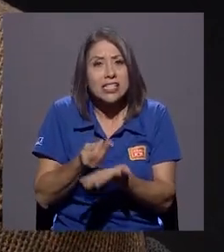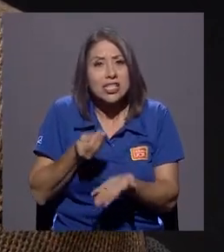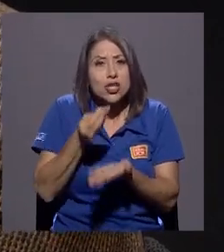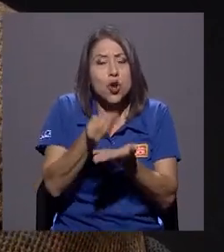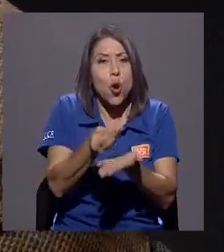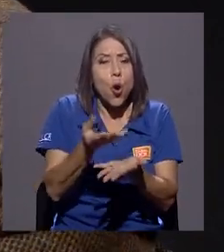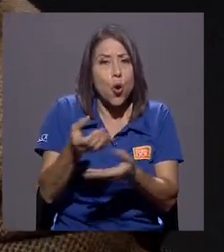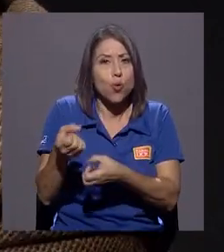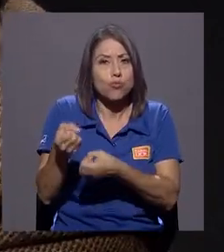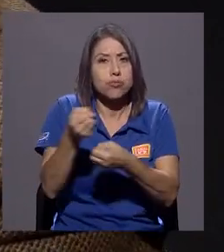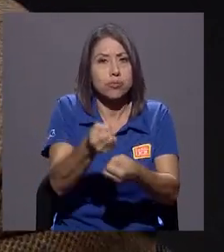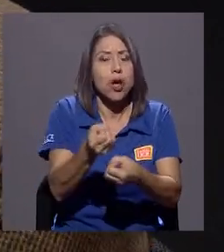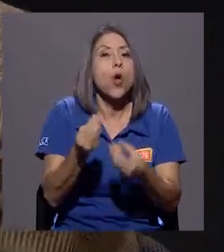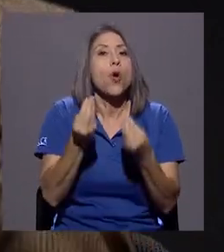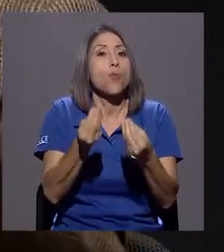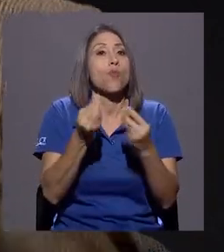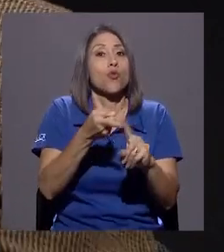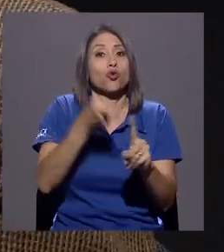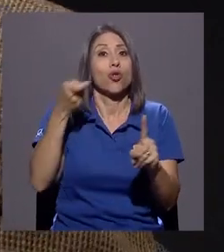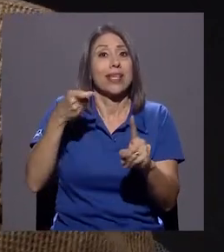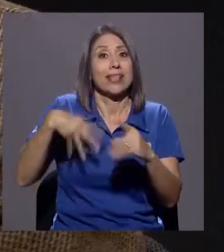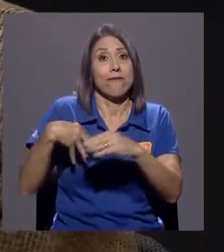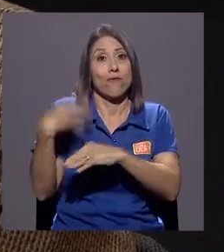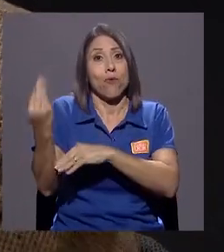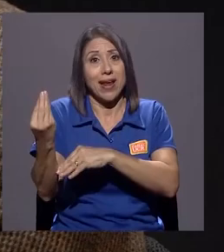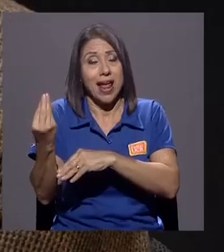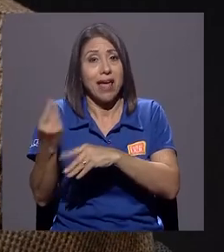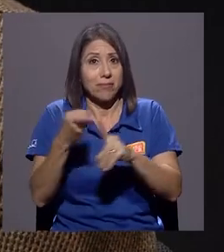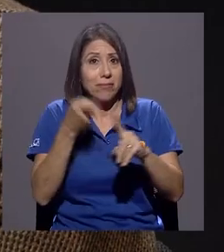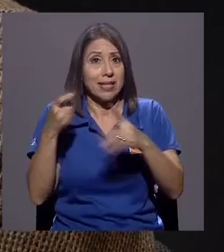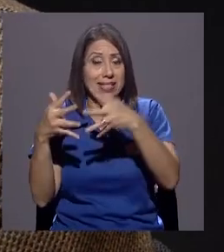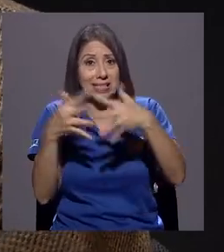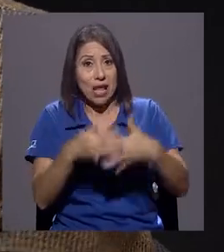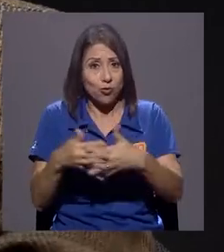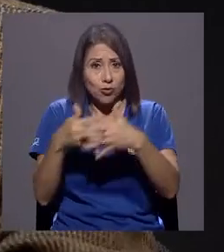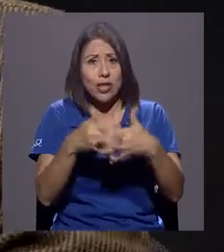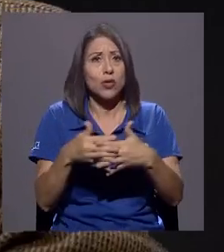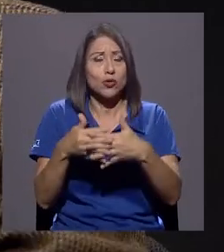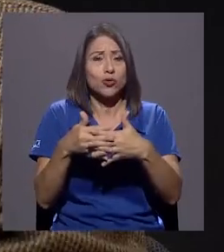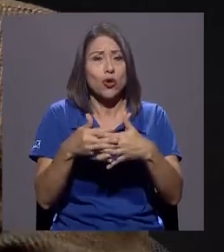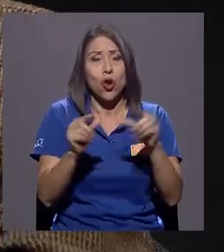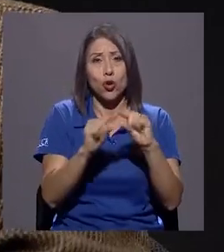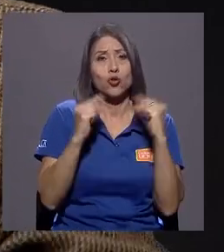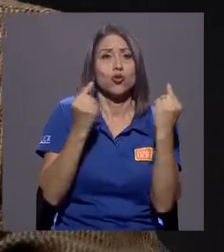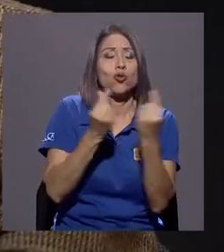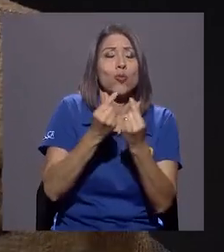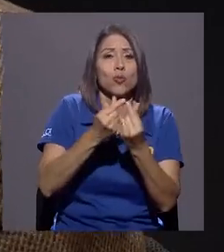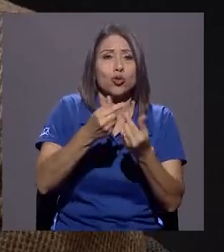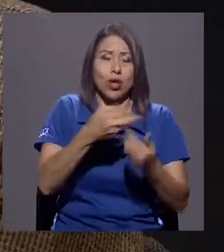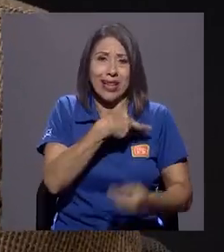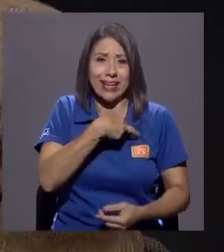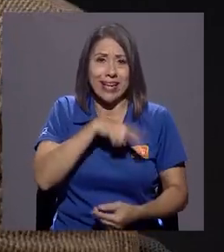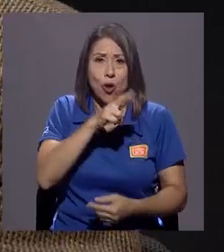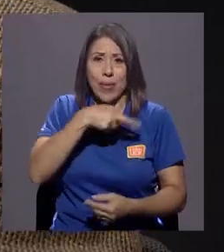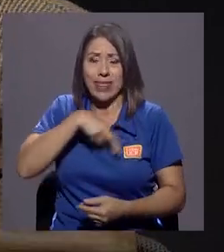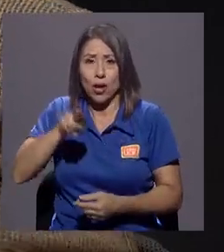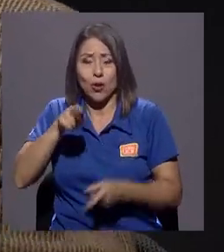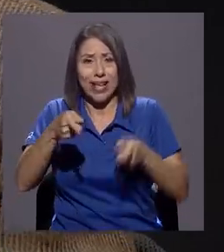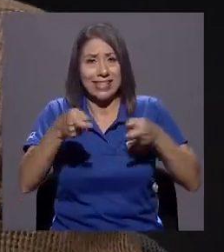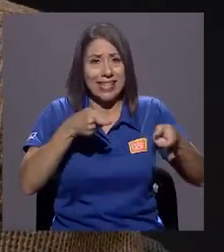que viene mucho de fuera de eeuu verdad donde los sectores neopentecostales están